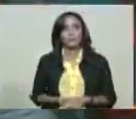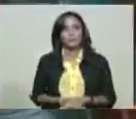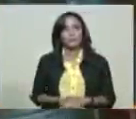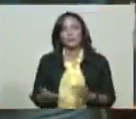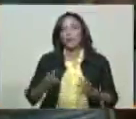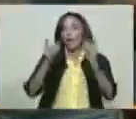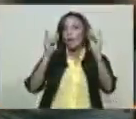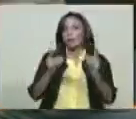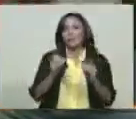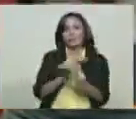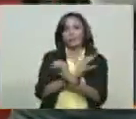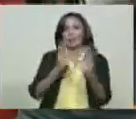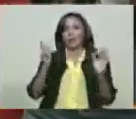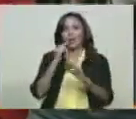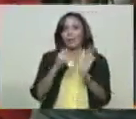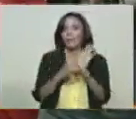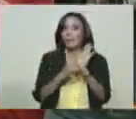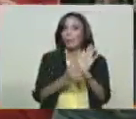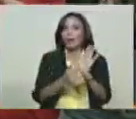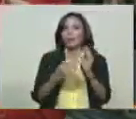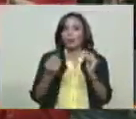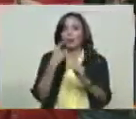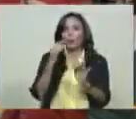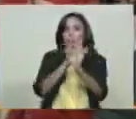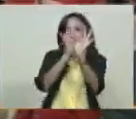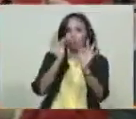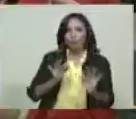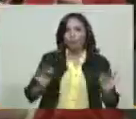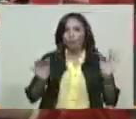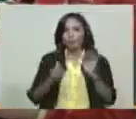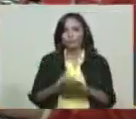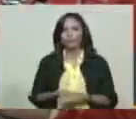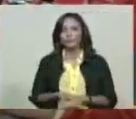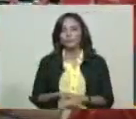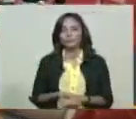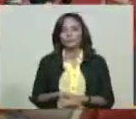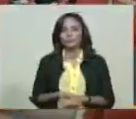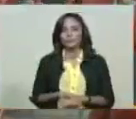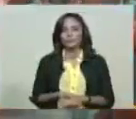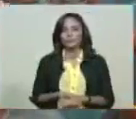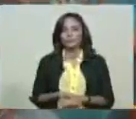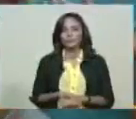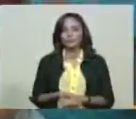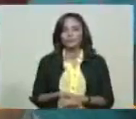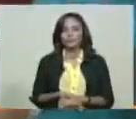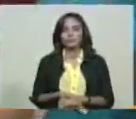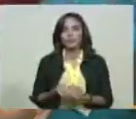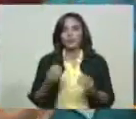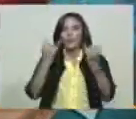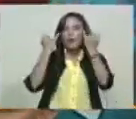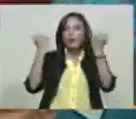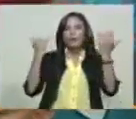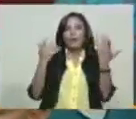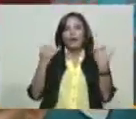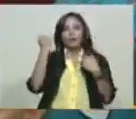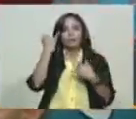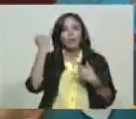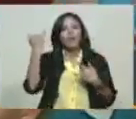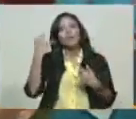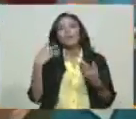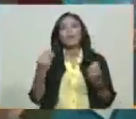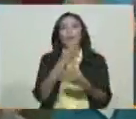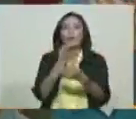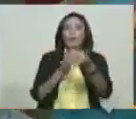la decisión del día de hoy demuestra la madurez la fortaleza ideológica y la lealtad